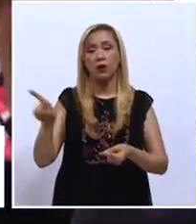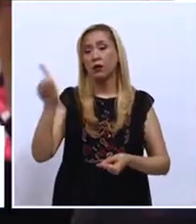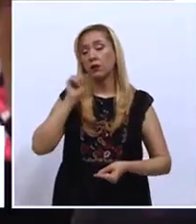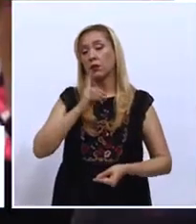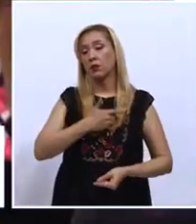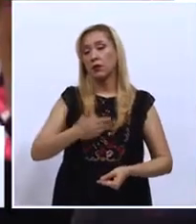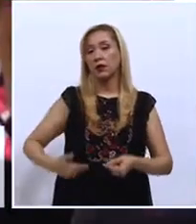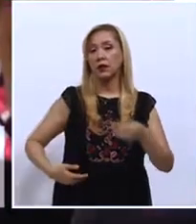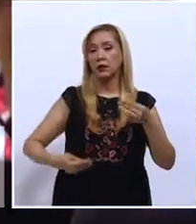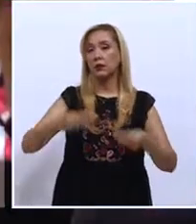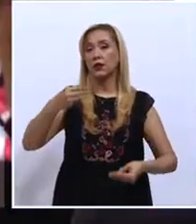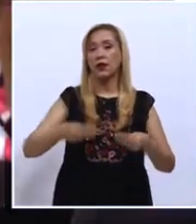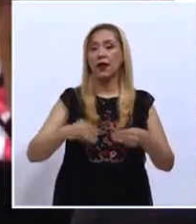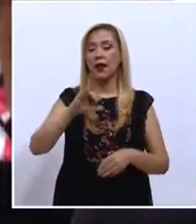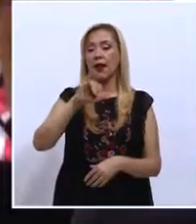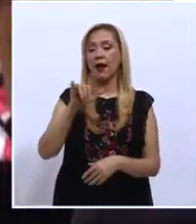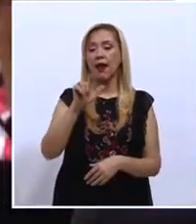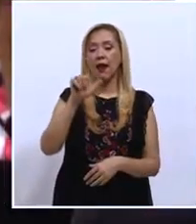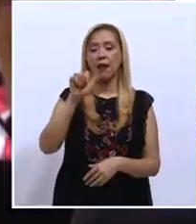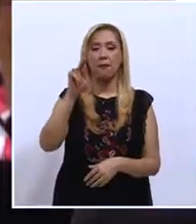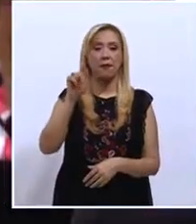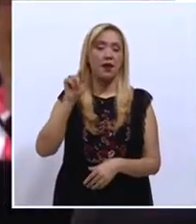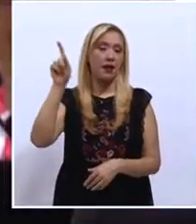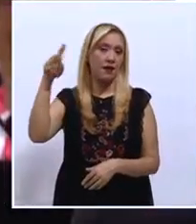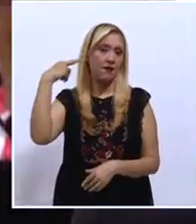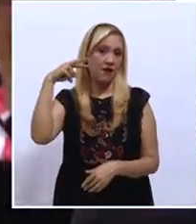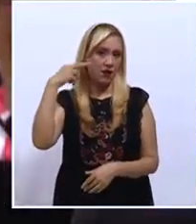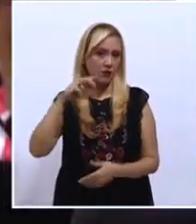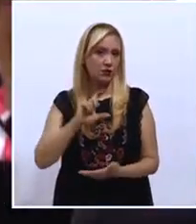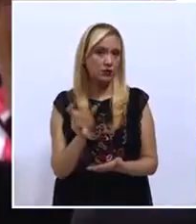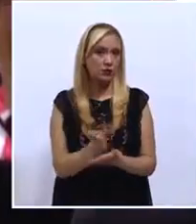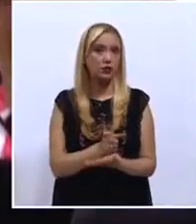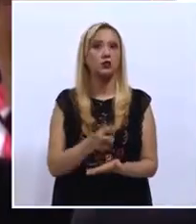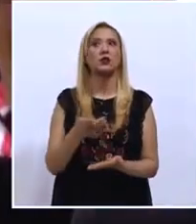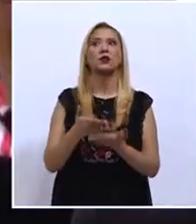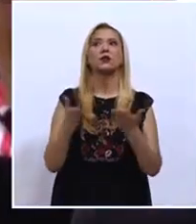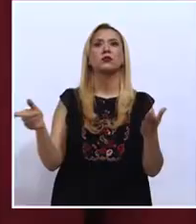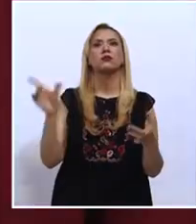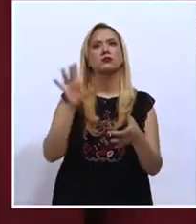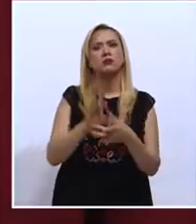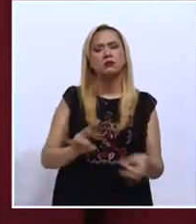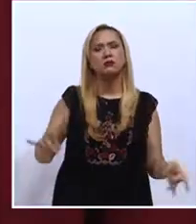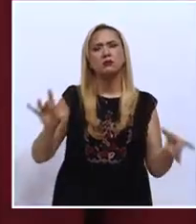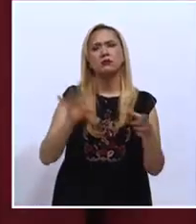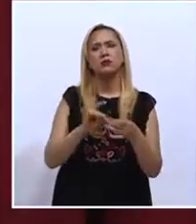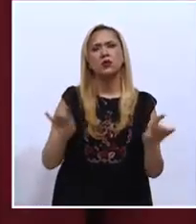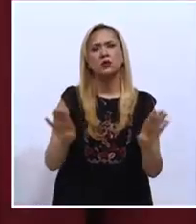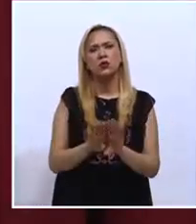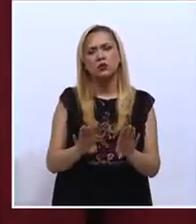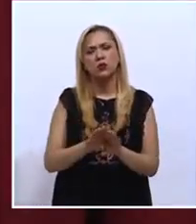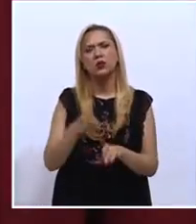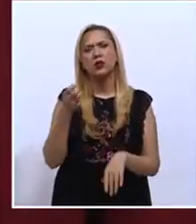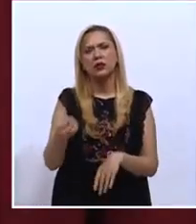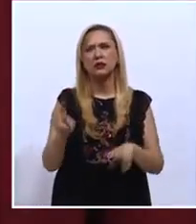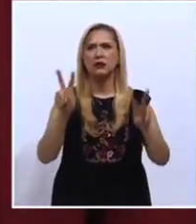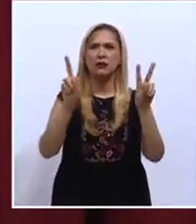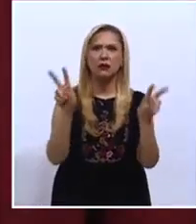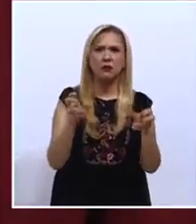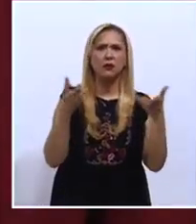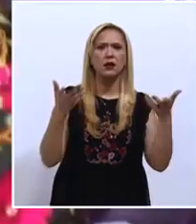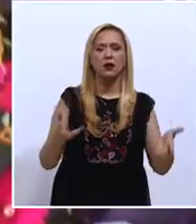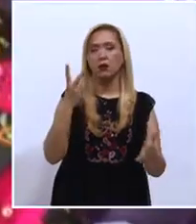del Tribunal Electoral, Eva Barrientos Cepeda. La obra recopila las sentencias destacadas de dicha sala sobre esta materia,